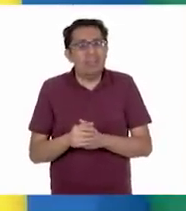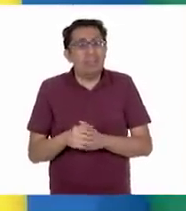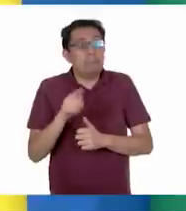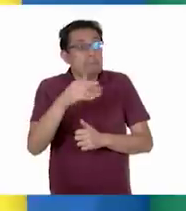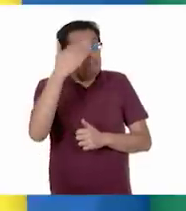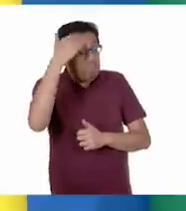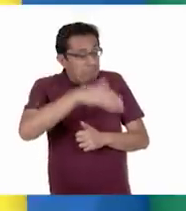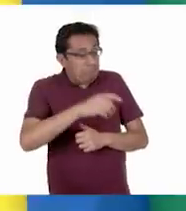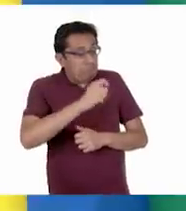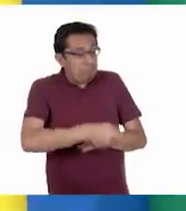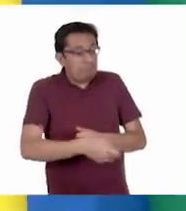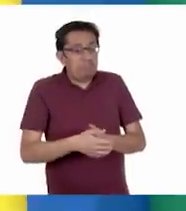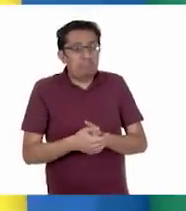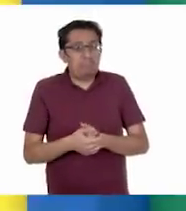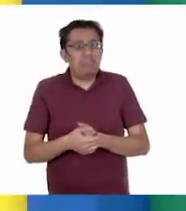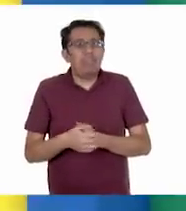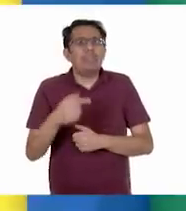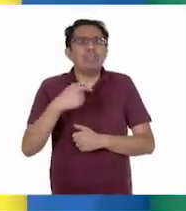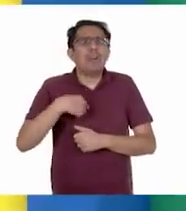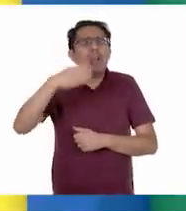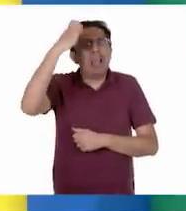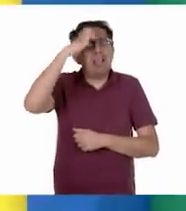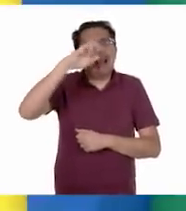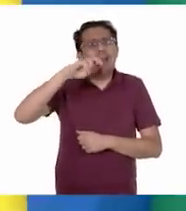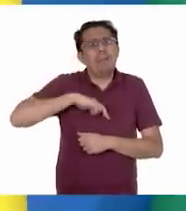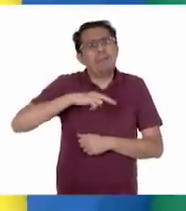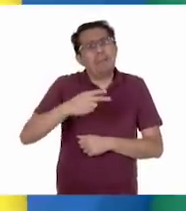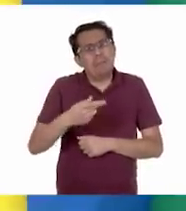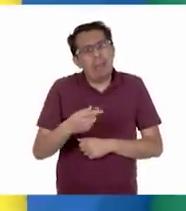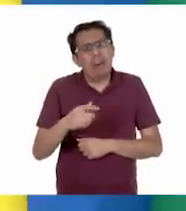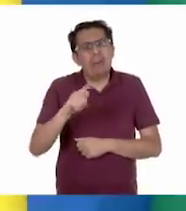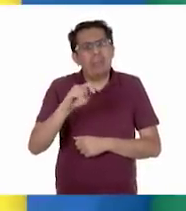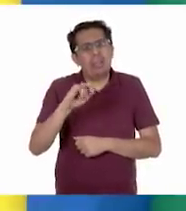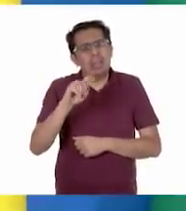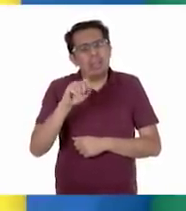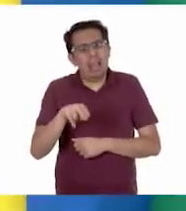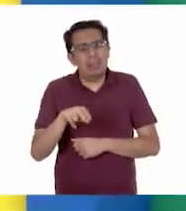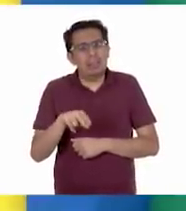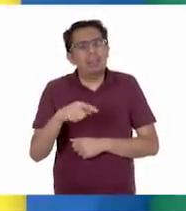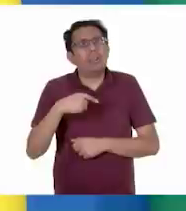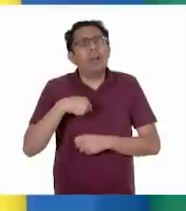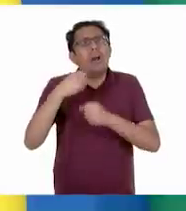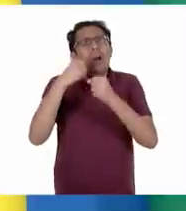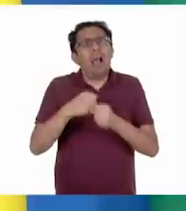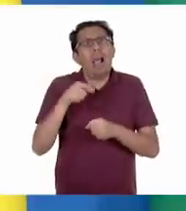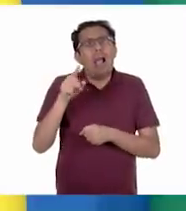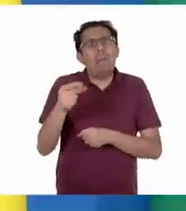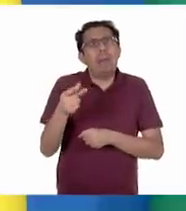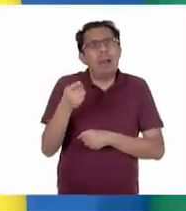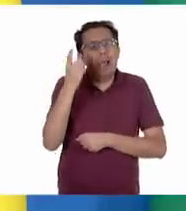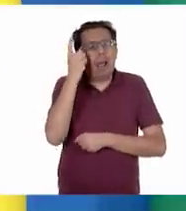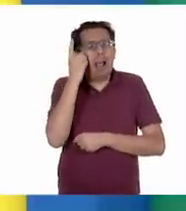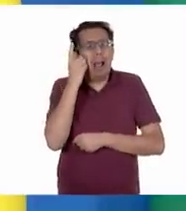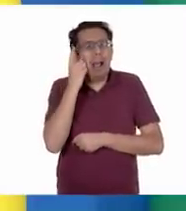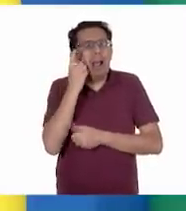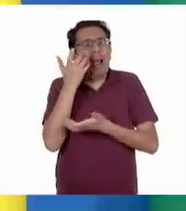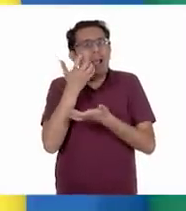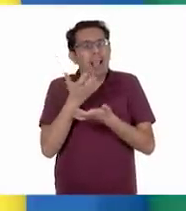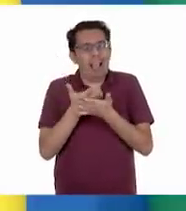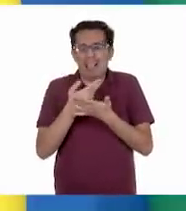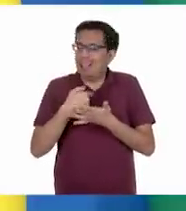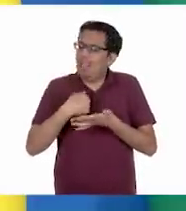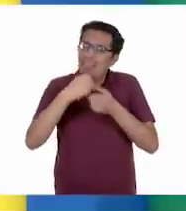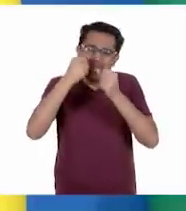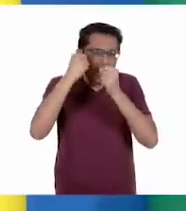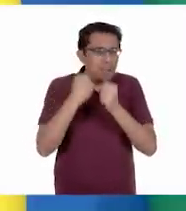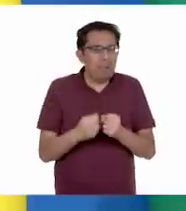qué, Raulito? Yo también extraño a Titán. Y estoy seguro que ahorita debe de estar durmiendo su siesta. Estoy